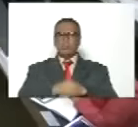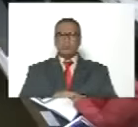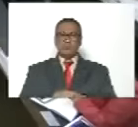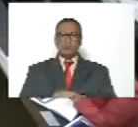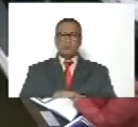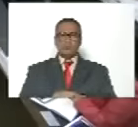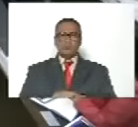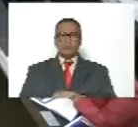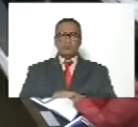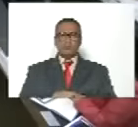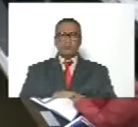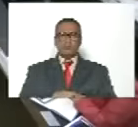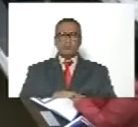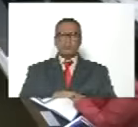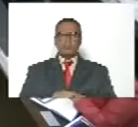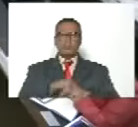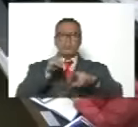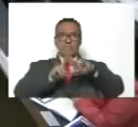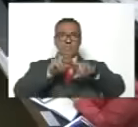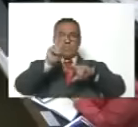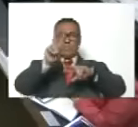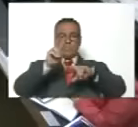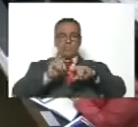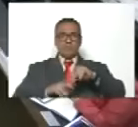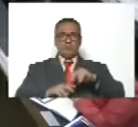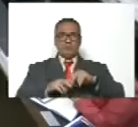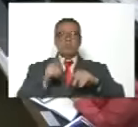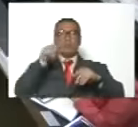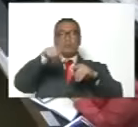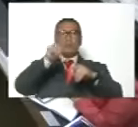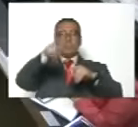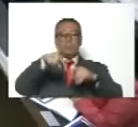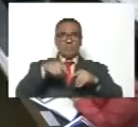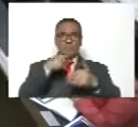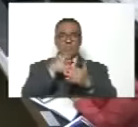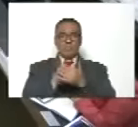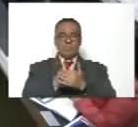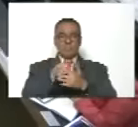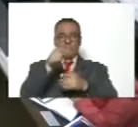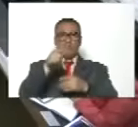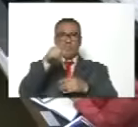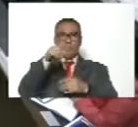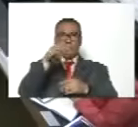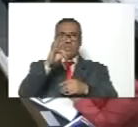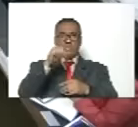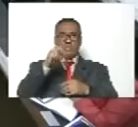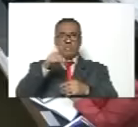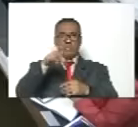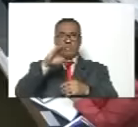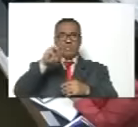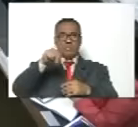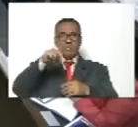el numeral 2, agregar también financiamiento.